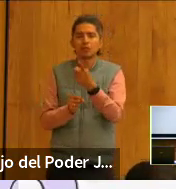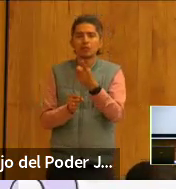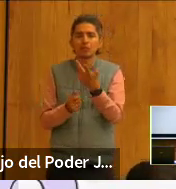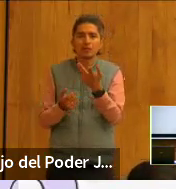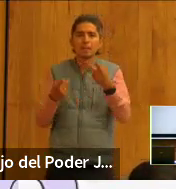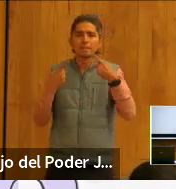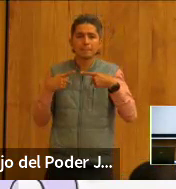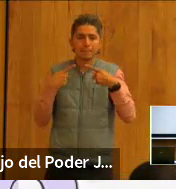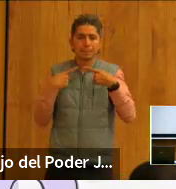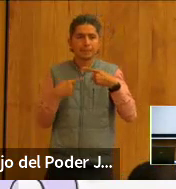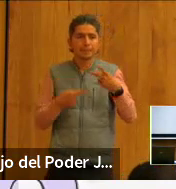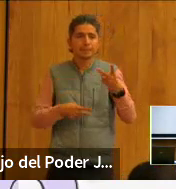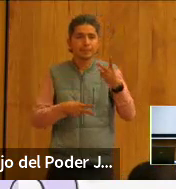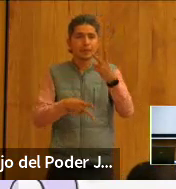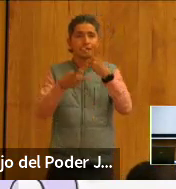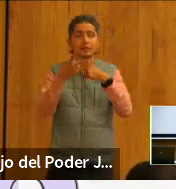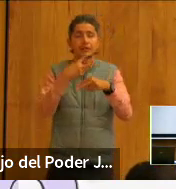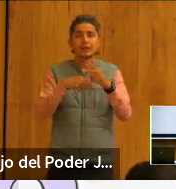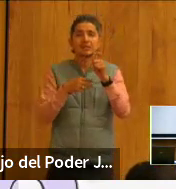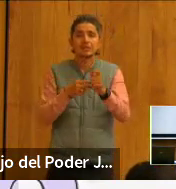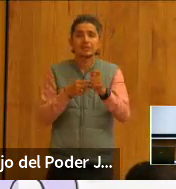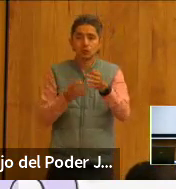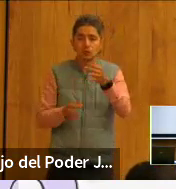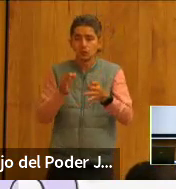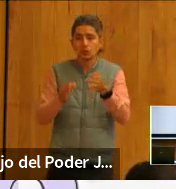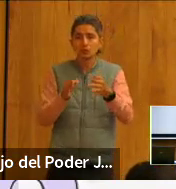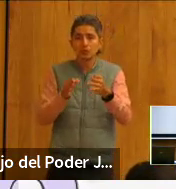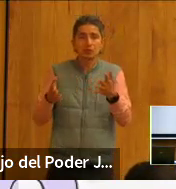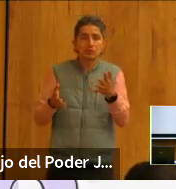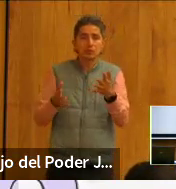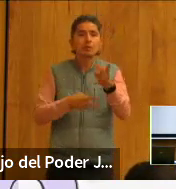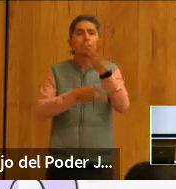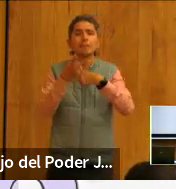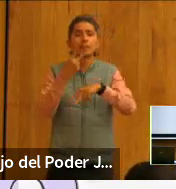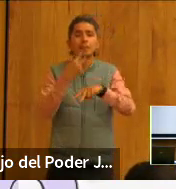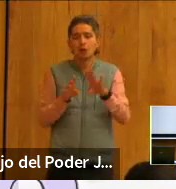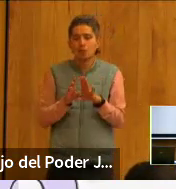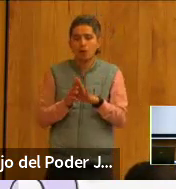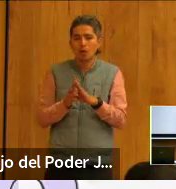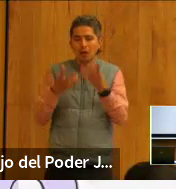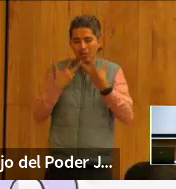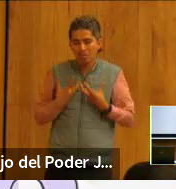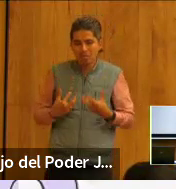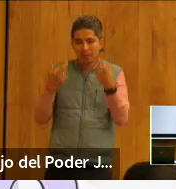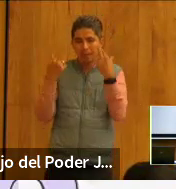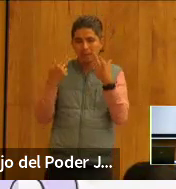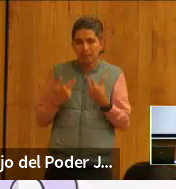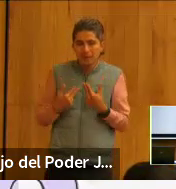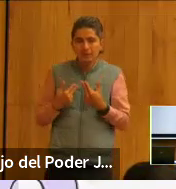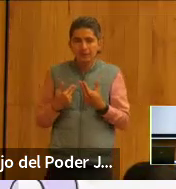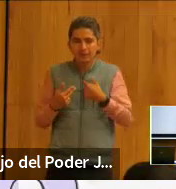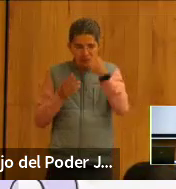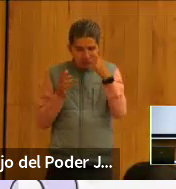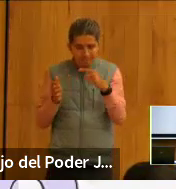las personas en busca de justicia, vienen con un dolor y ese dolor creo que debemos